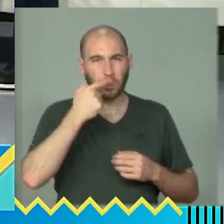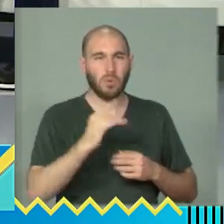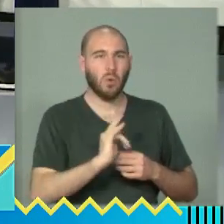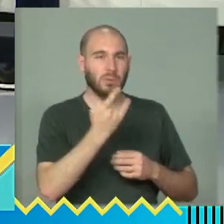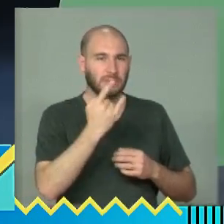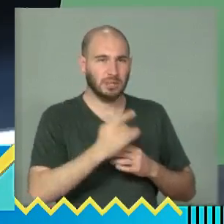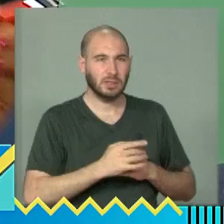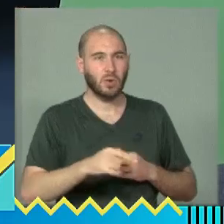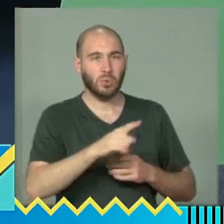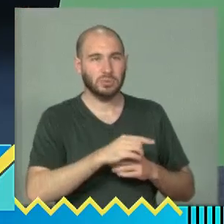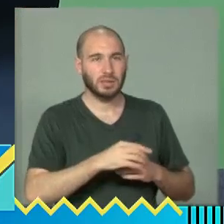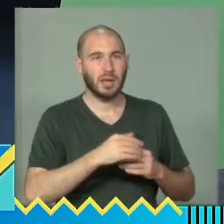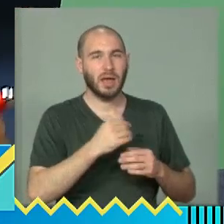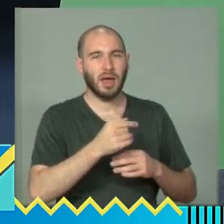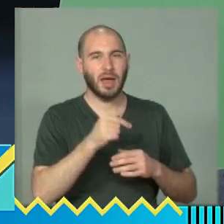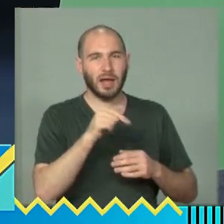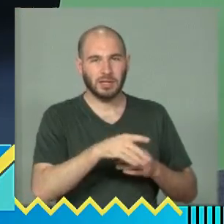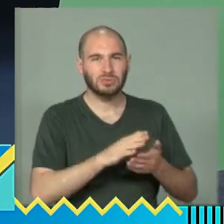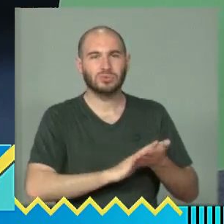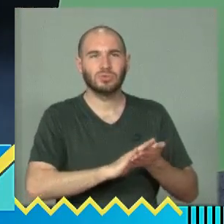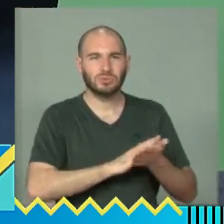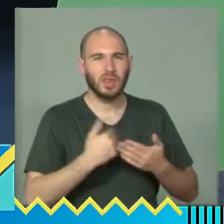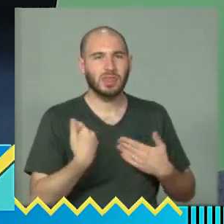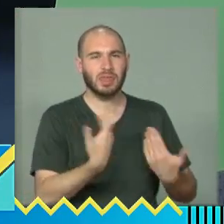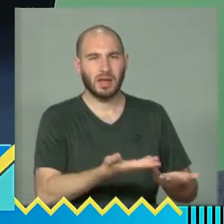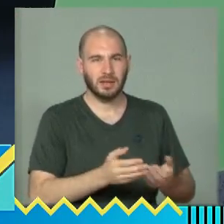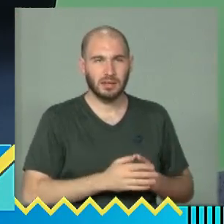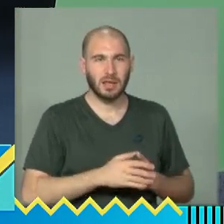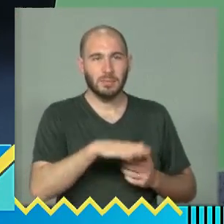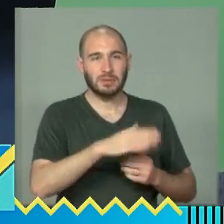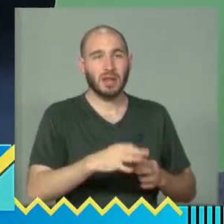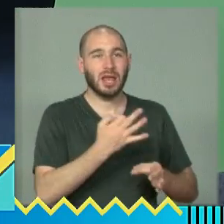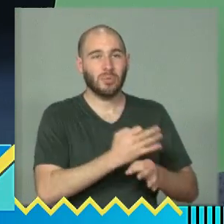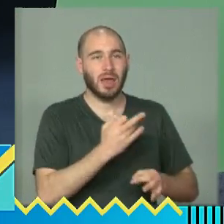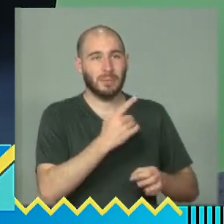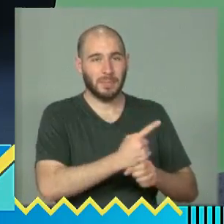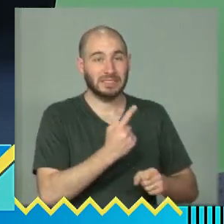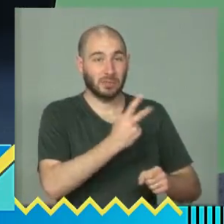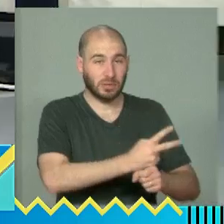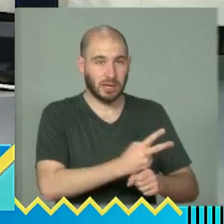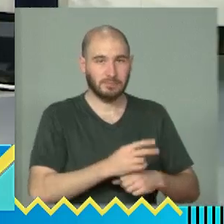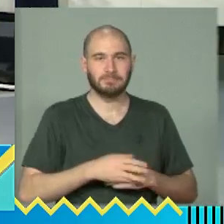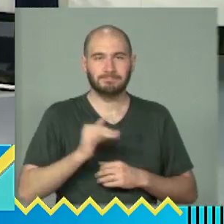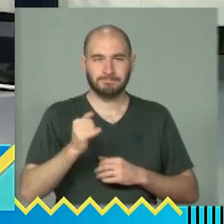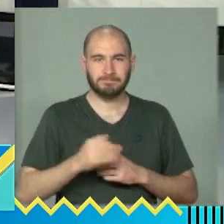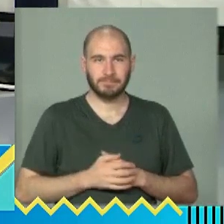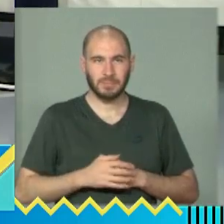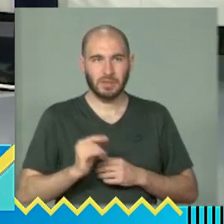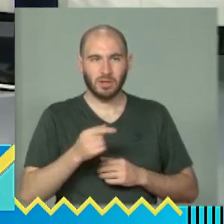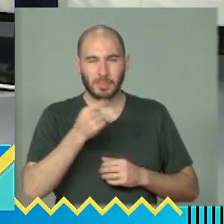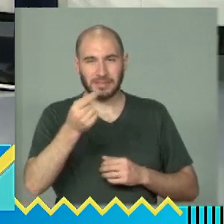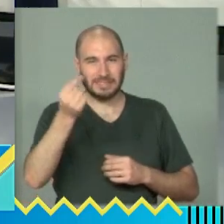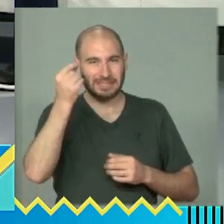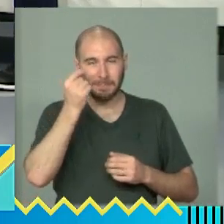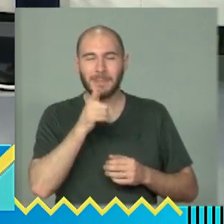y ustedes están de alguna forma atacando o llevando esta solución a los chicos ya en escuelas primarias y secundarias. Exactamente, estamos poniendo un chips